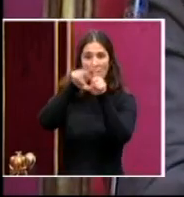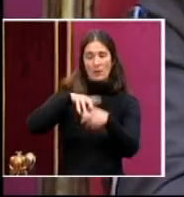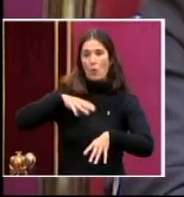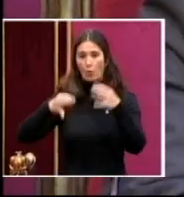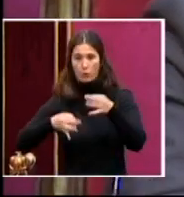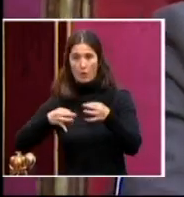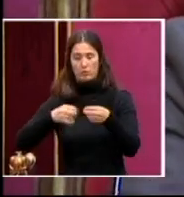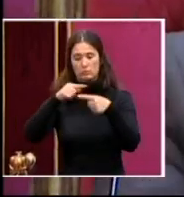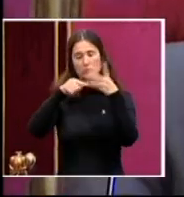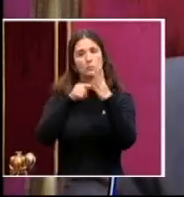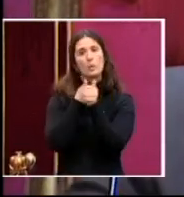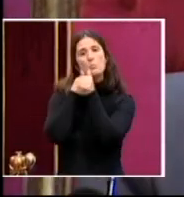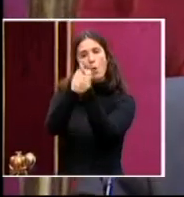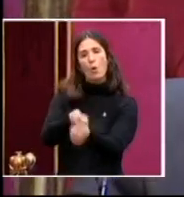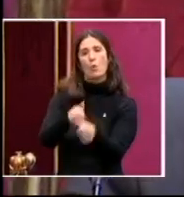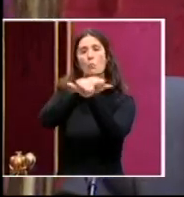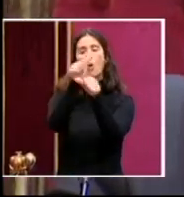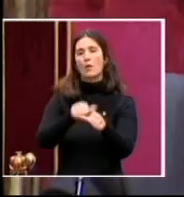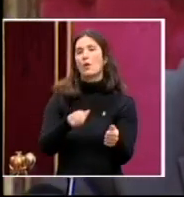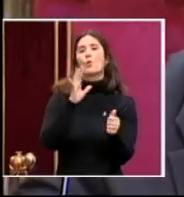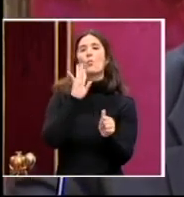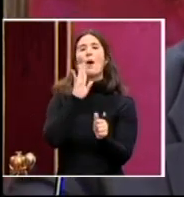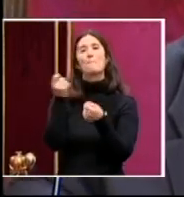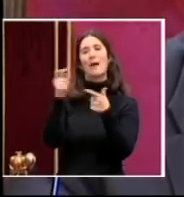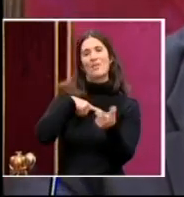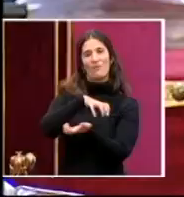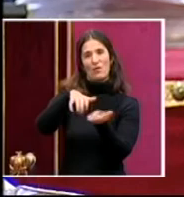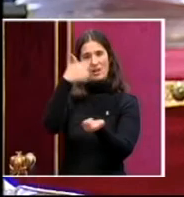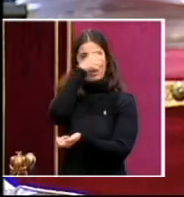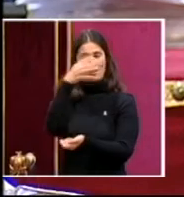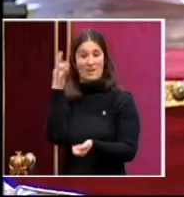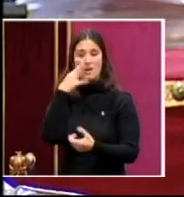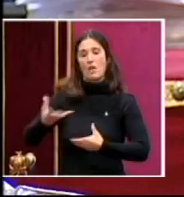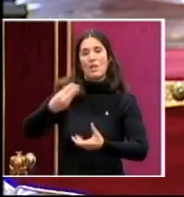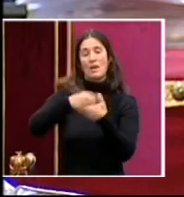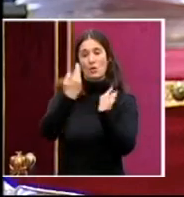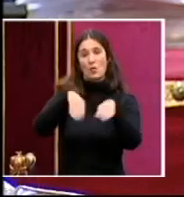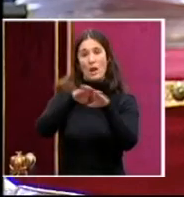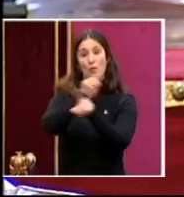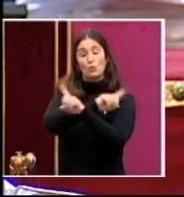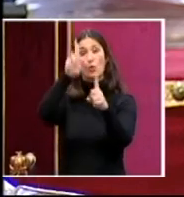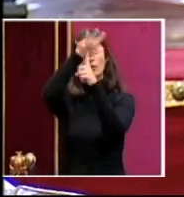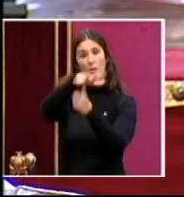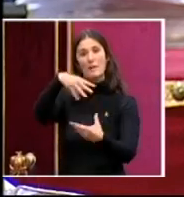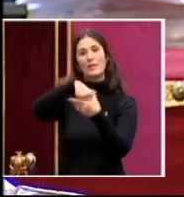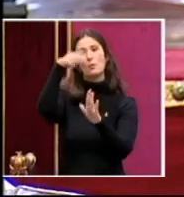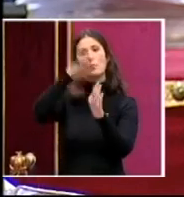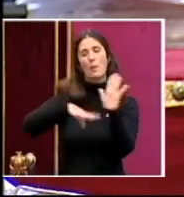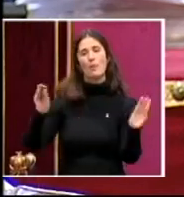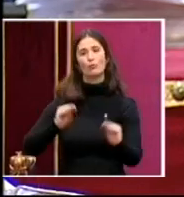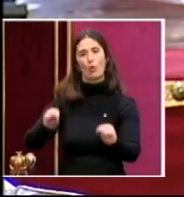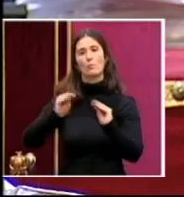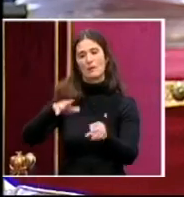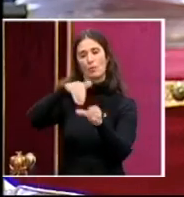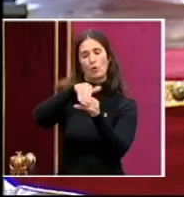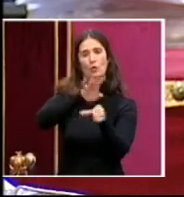juzgados, siguiendo el modelo de la defensa de violencia de género. Incluir la materia de igualdad y no discriminación en programas formativos